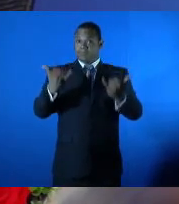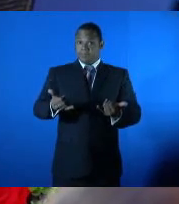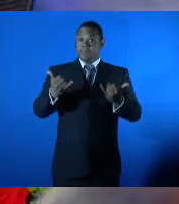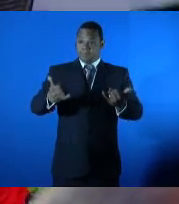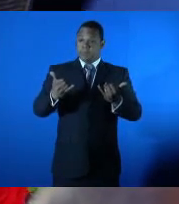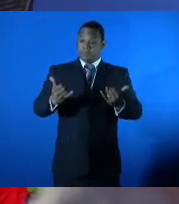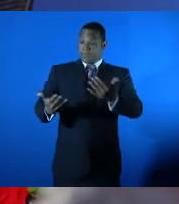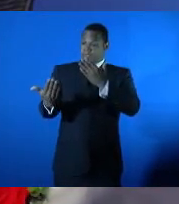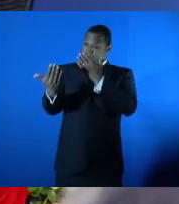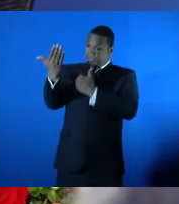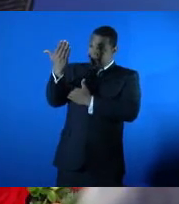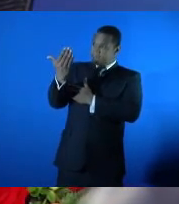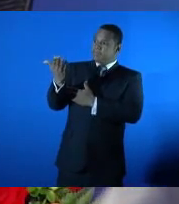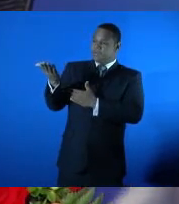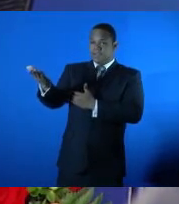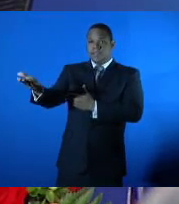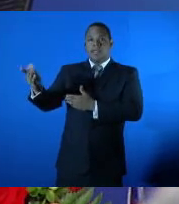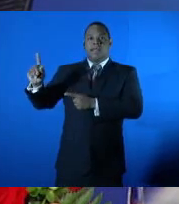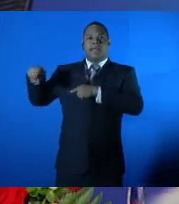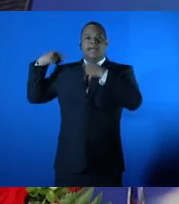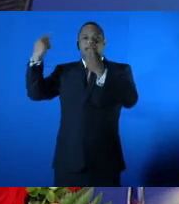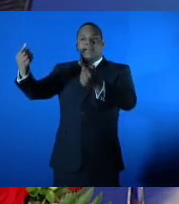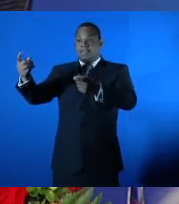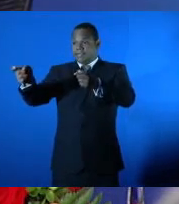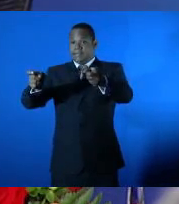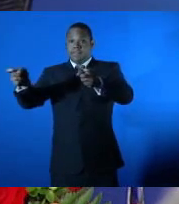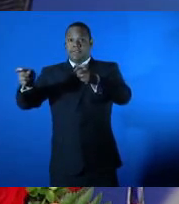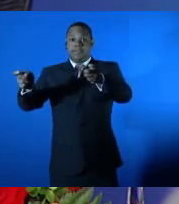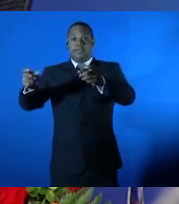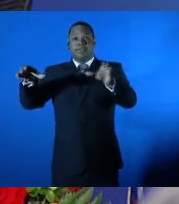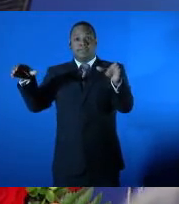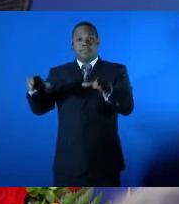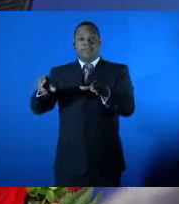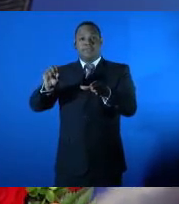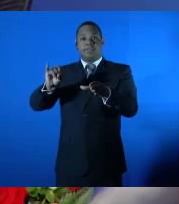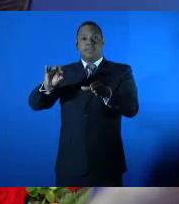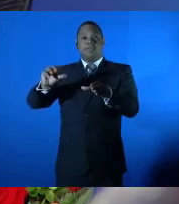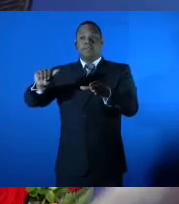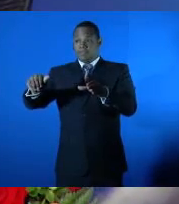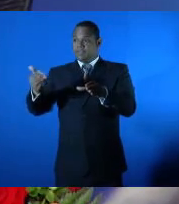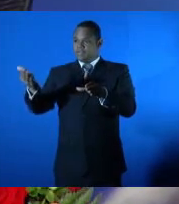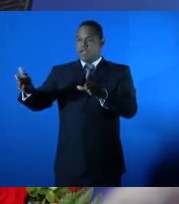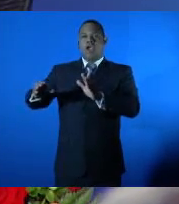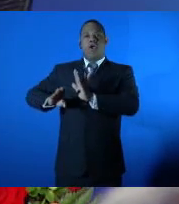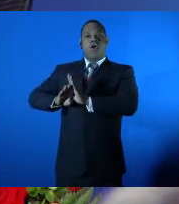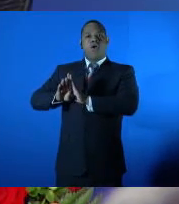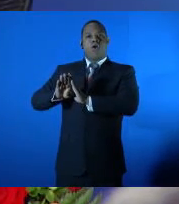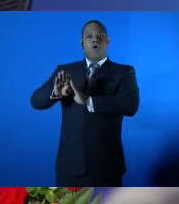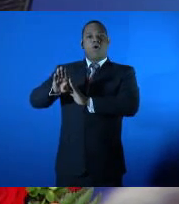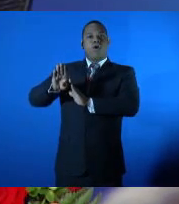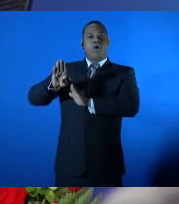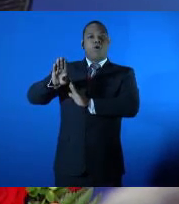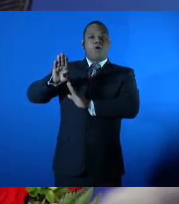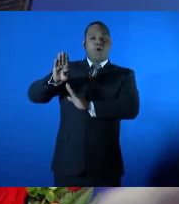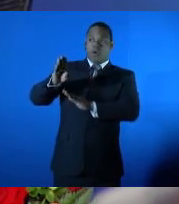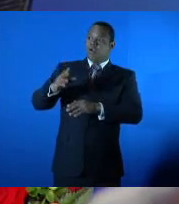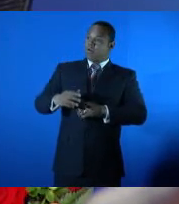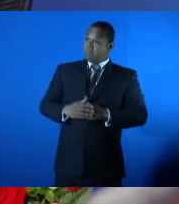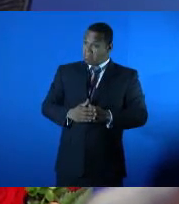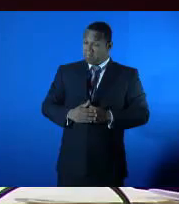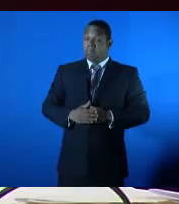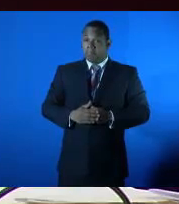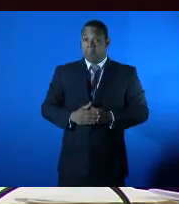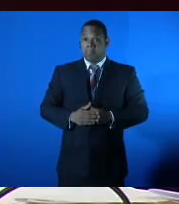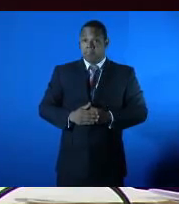que realizó este país desde el momento en que él asumió la presidencia. Y está claro